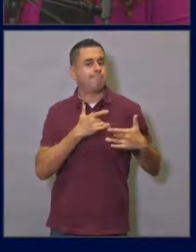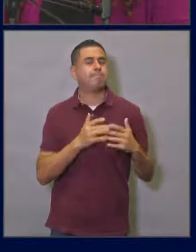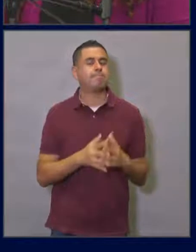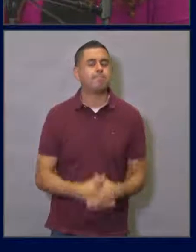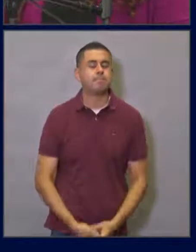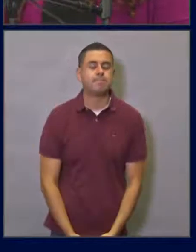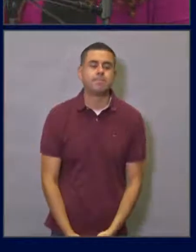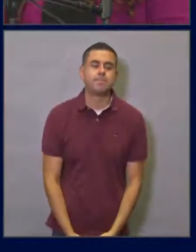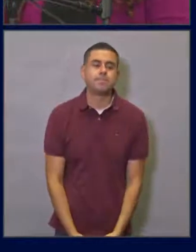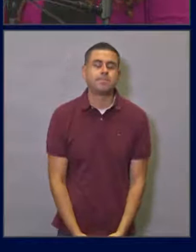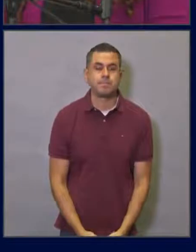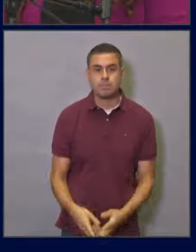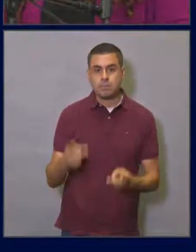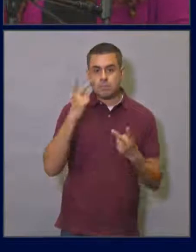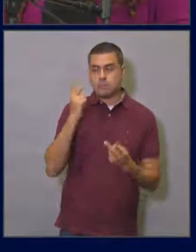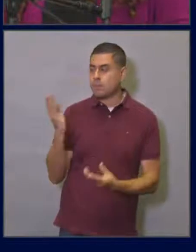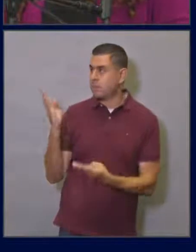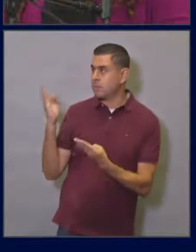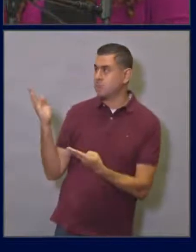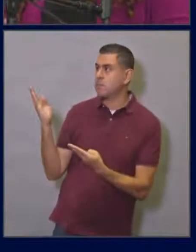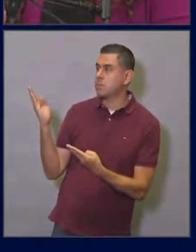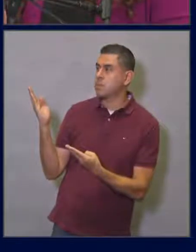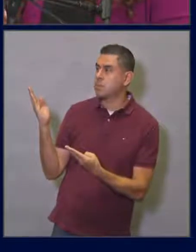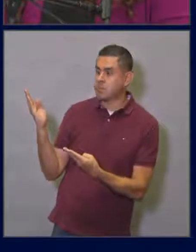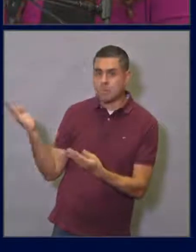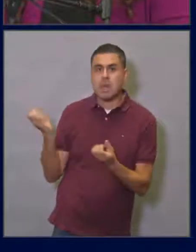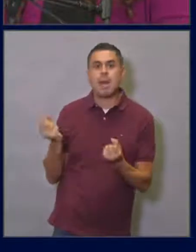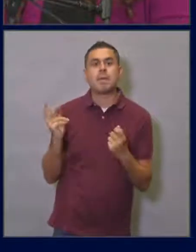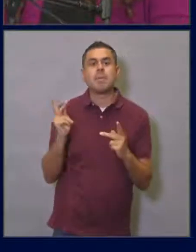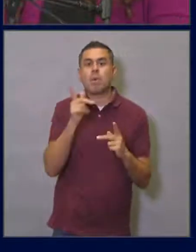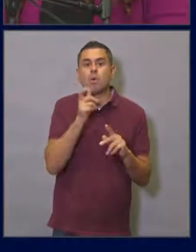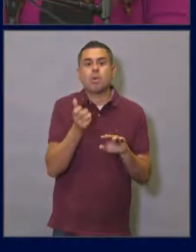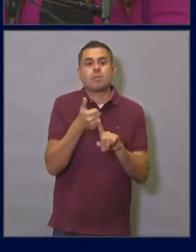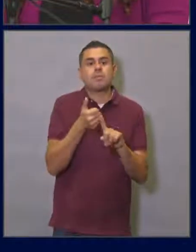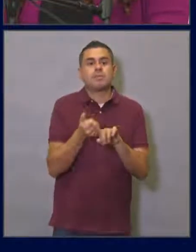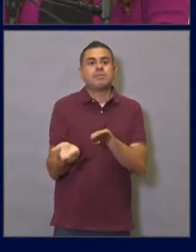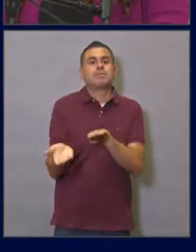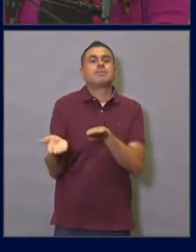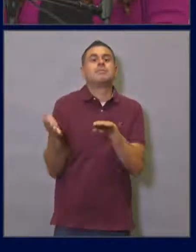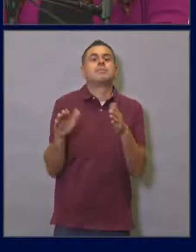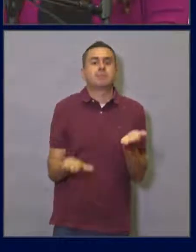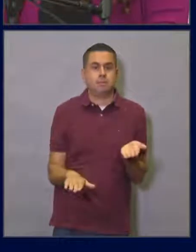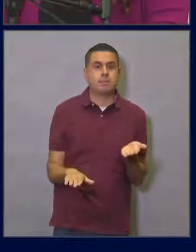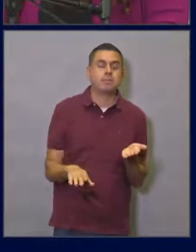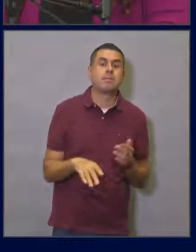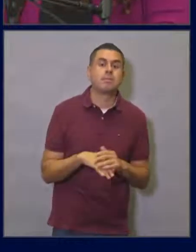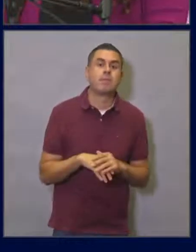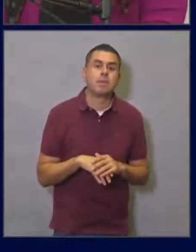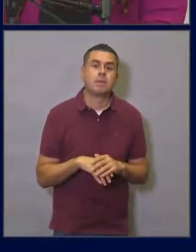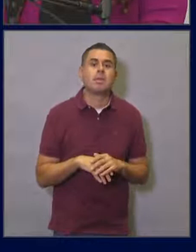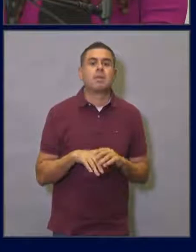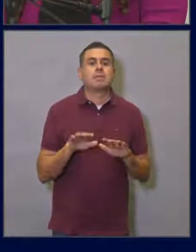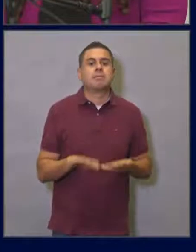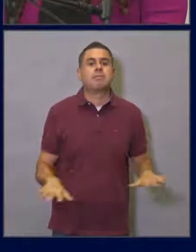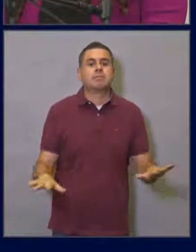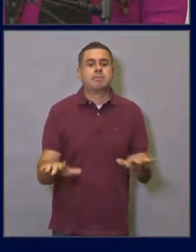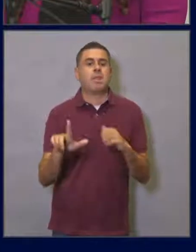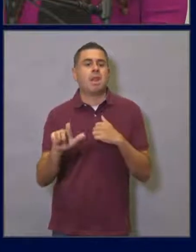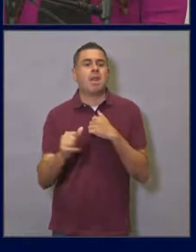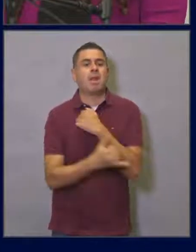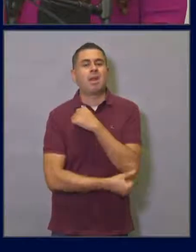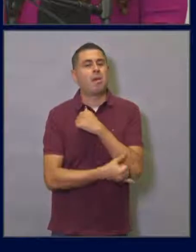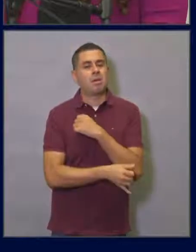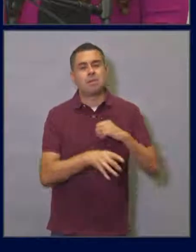Si bien la cantidad de fallecimientos que hemos visto por causas de COVID-19 en todo nuestro condado es